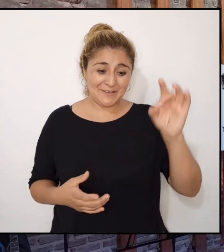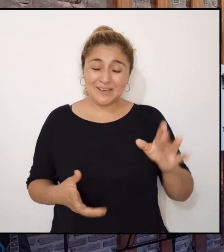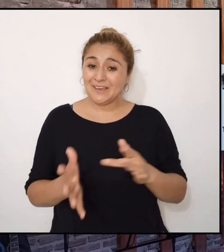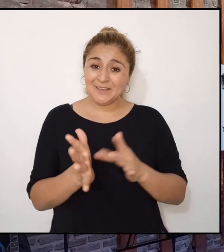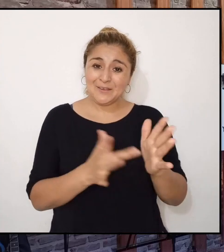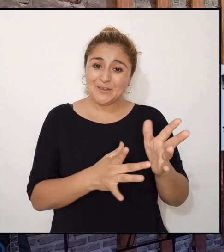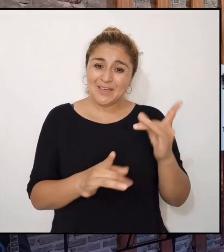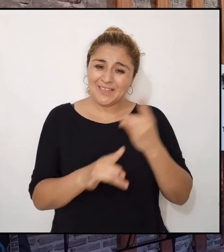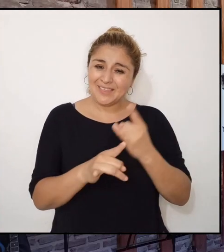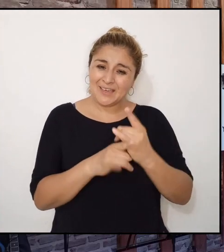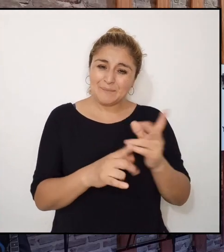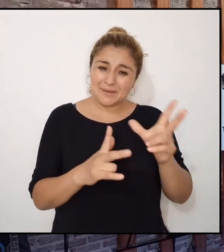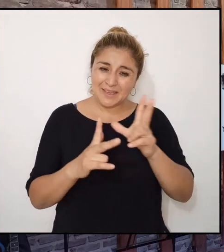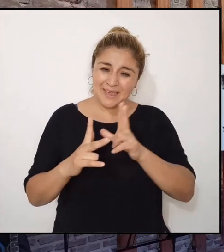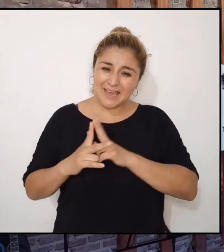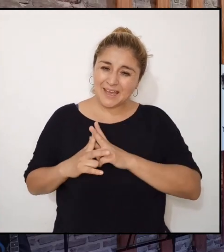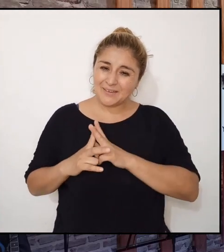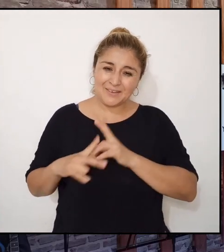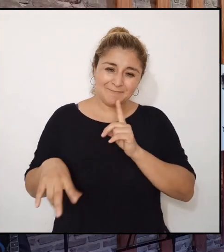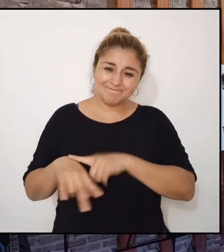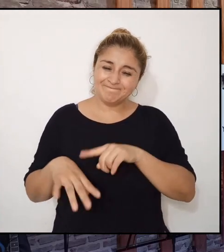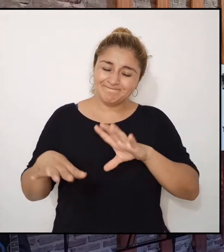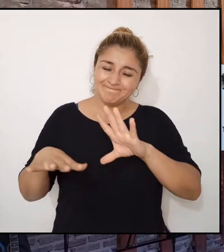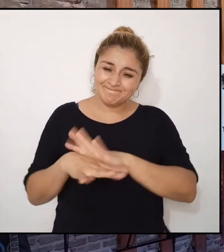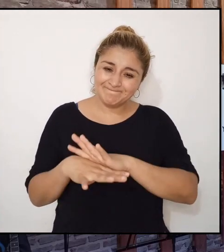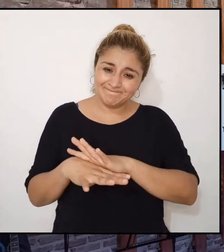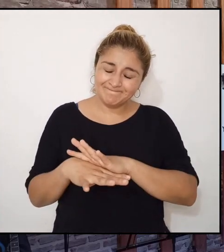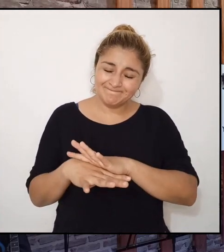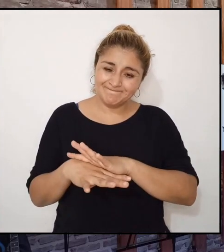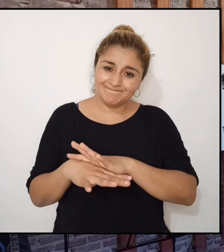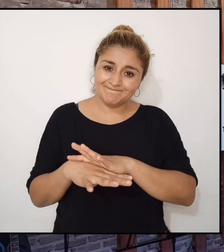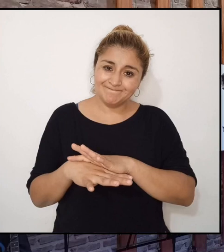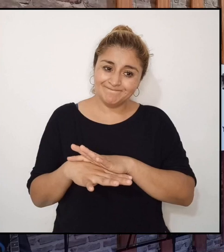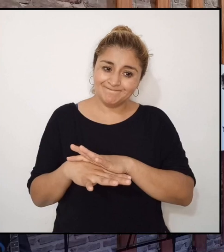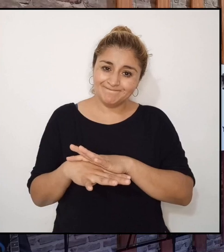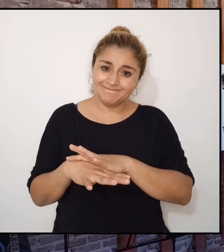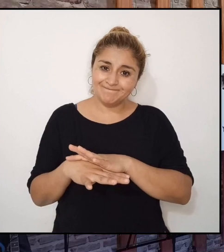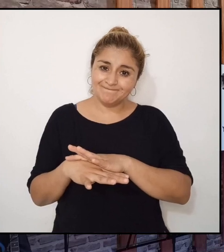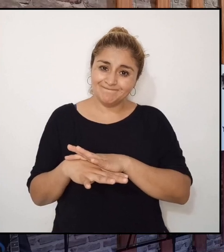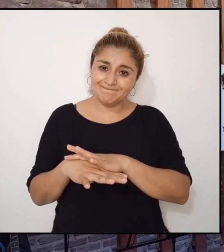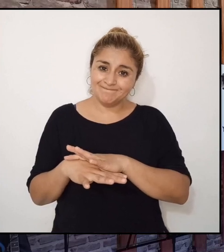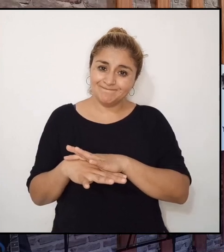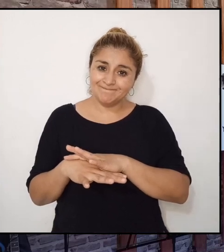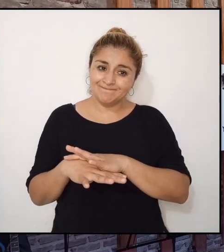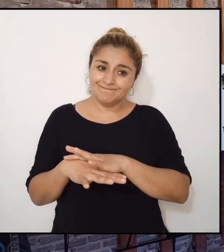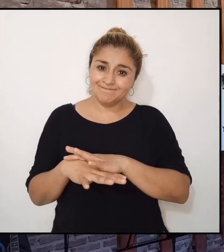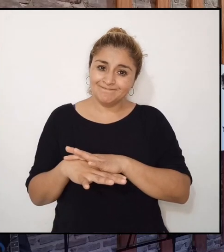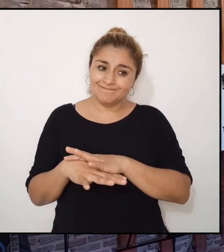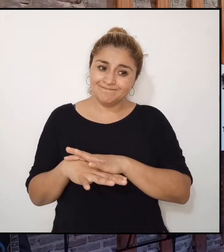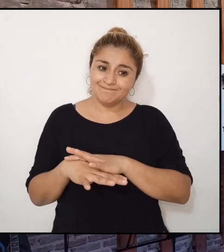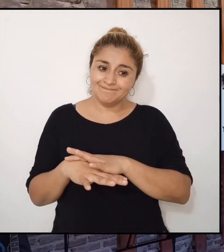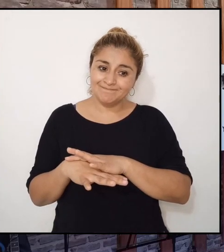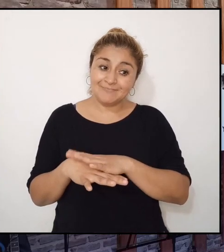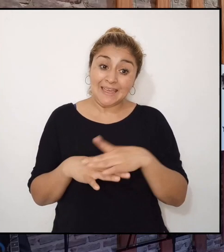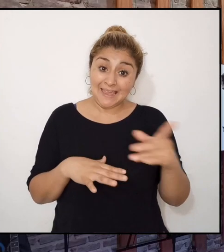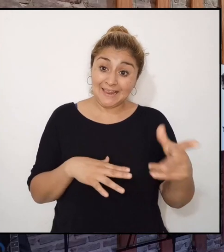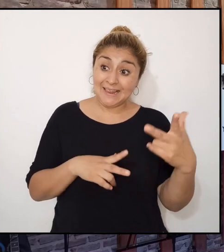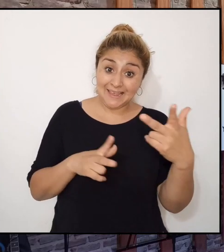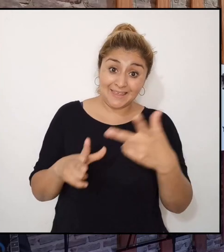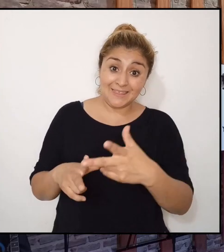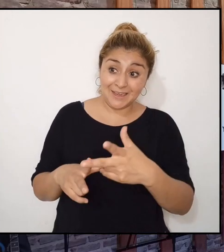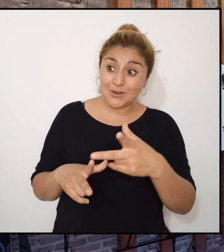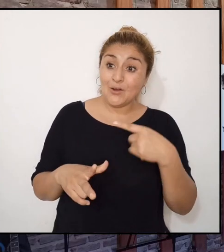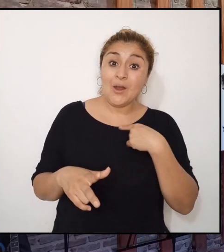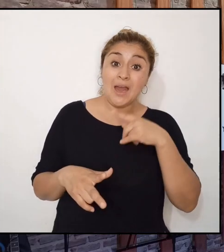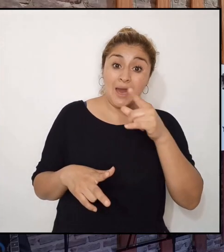mamá, si vos sabés que es necesario que esté acá, en los negocios de mi padre, le diciendo: y ustedes también deberían